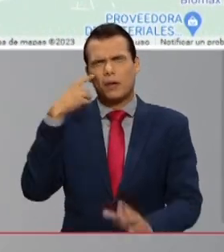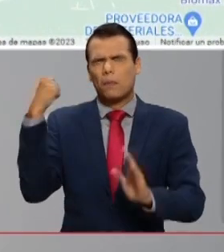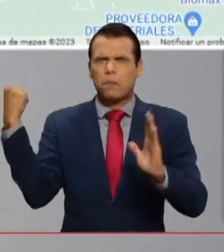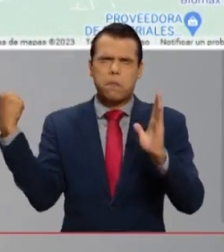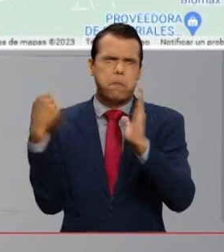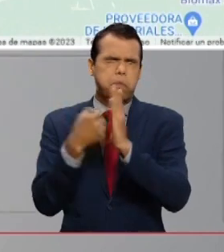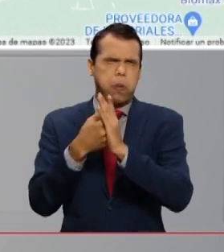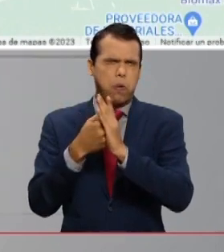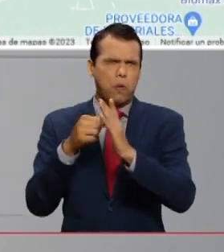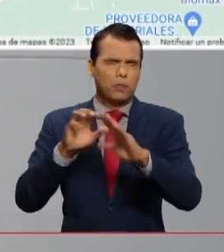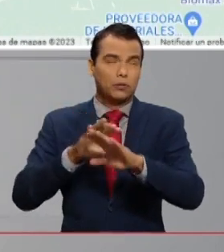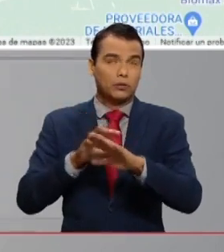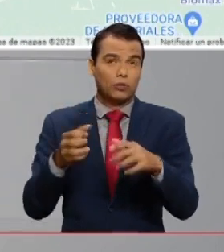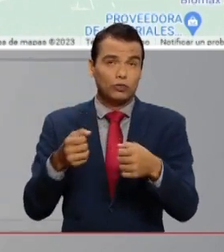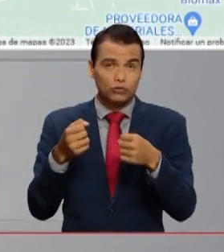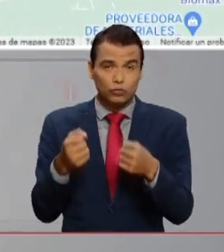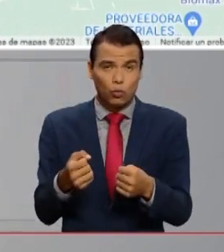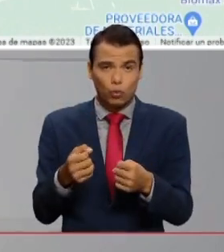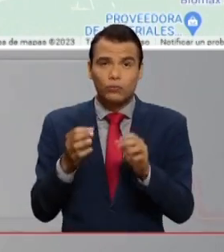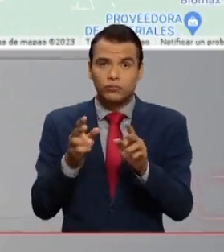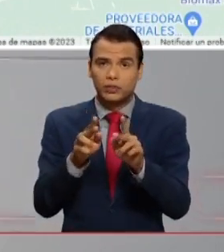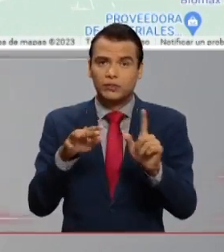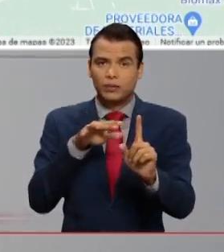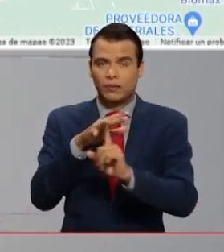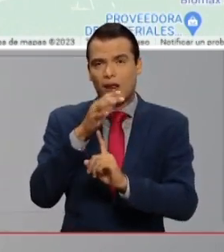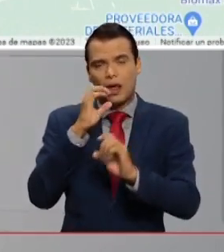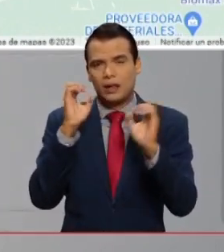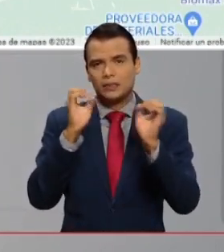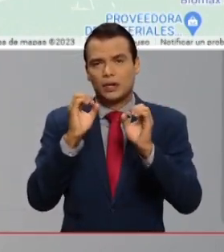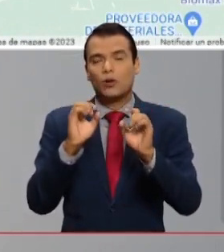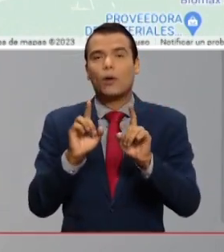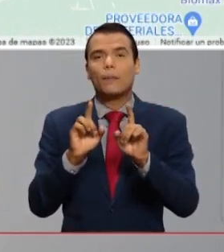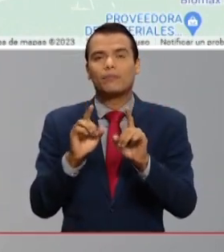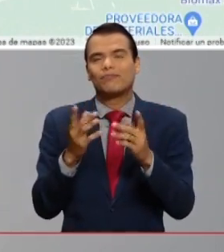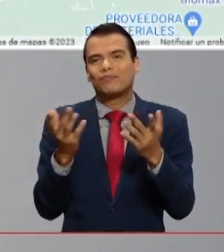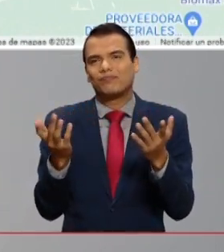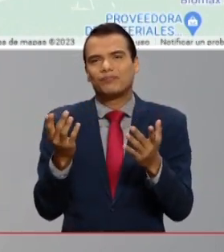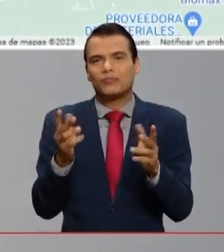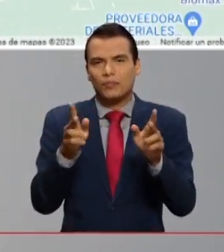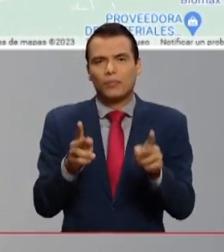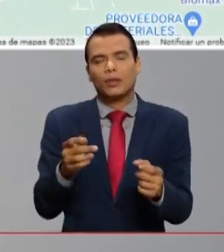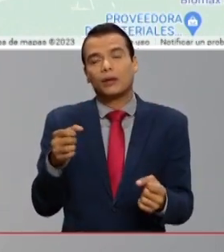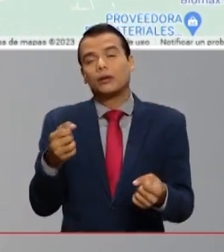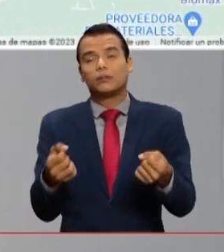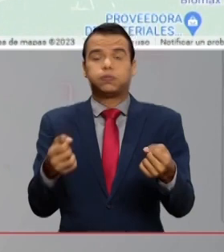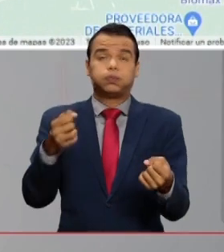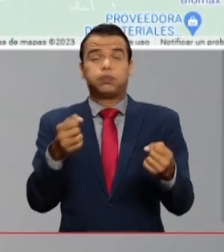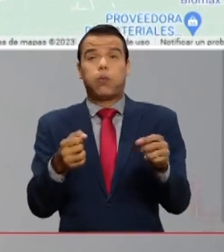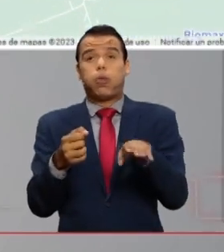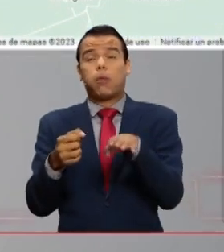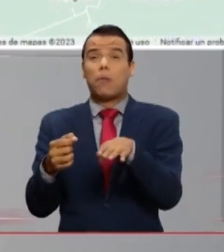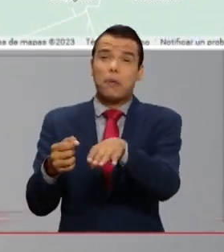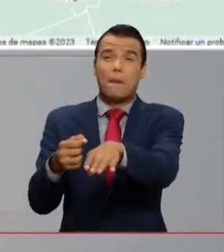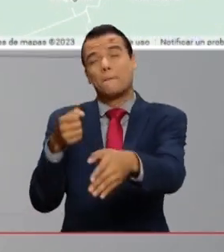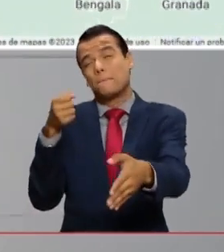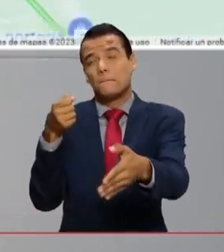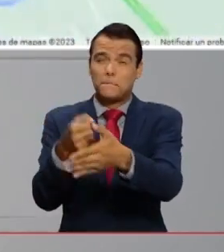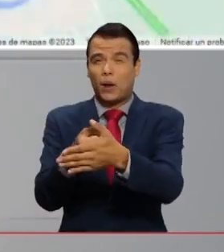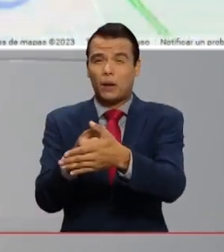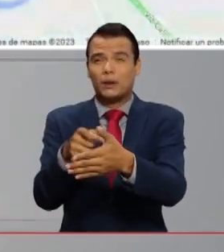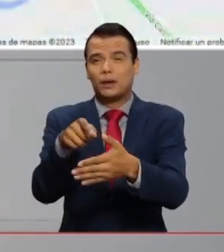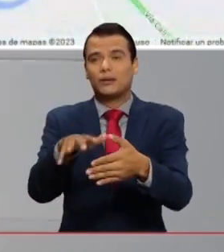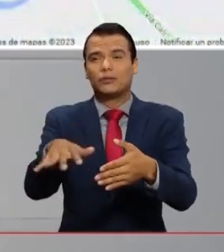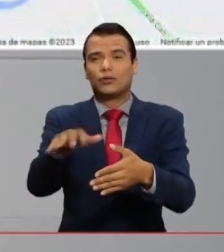totalmente aparatoso. Afortunadamente no hay víctimas. Esta persona pierde el control de su vehículo, impacta contra un predio, genera que